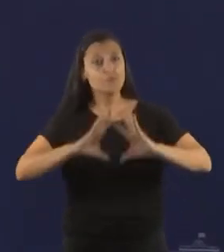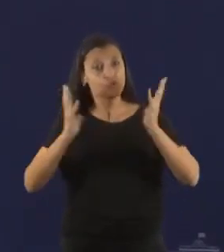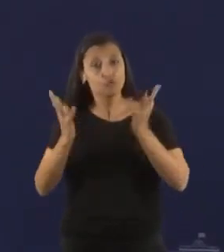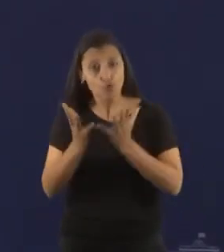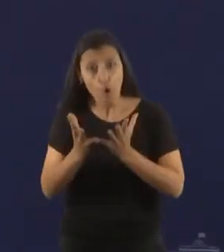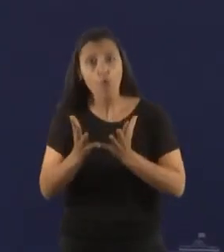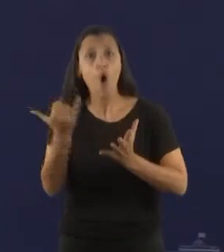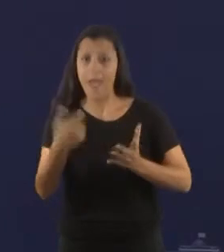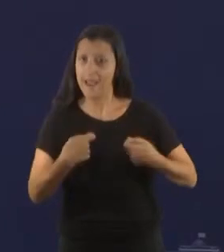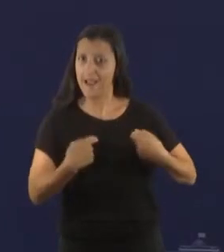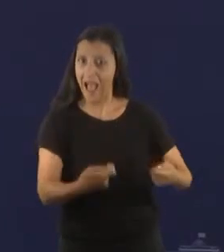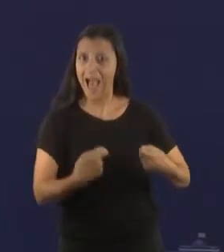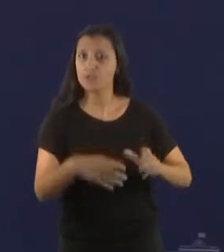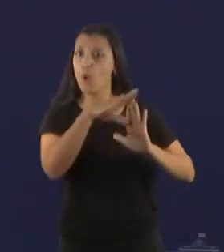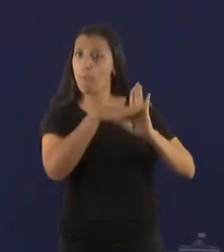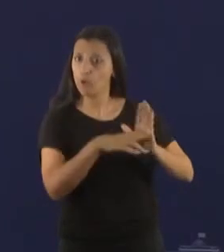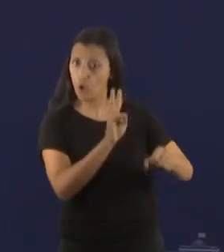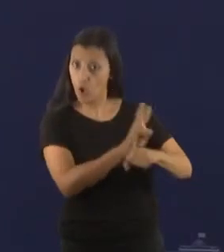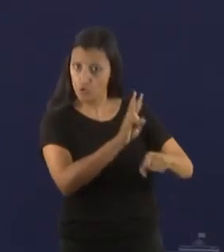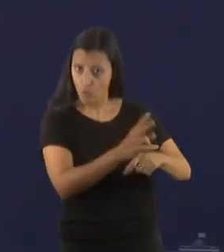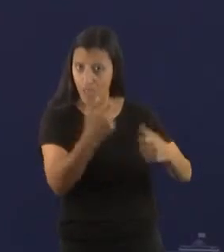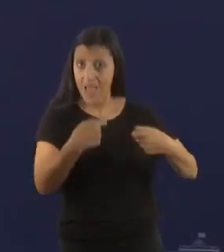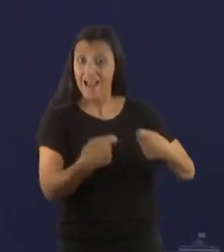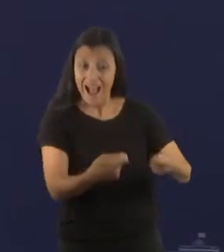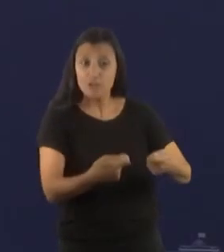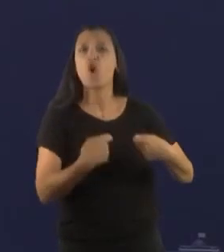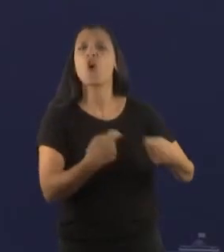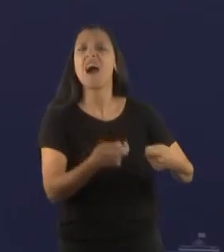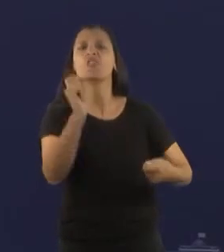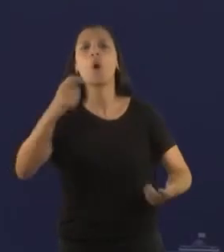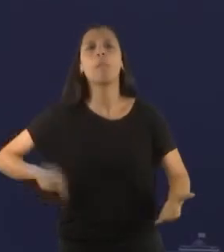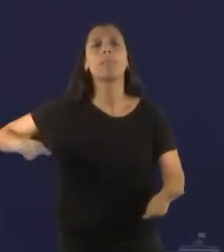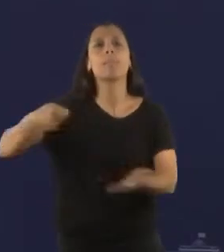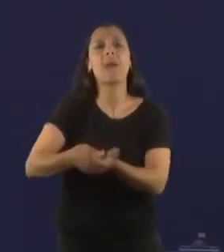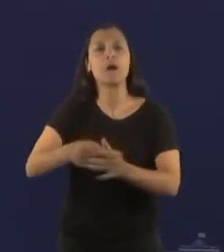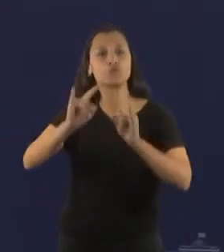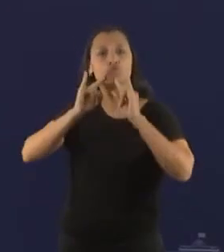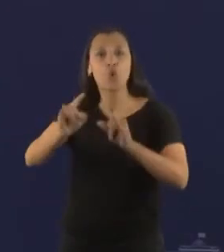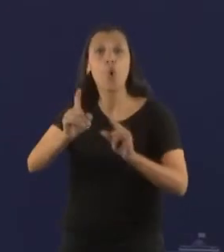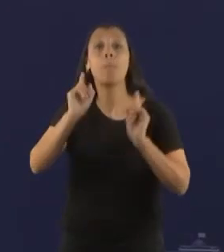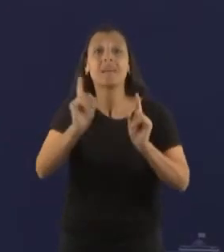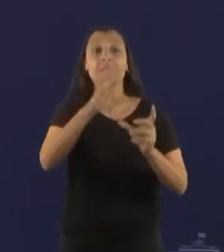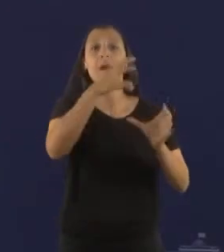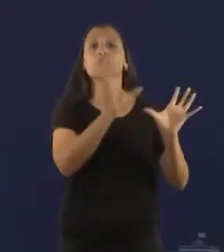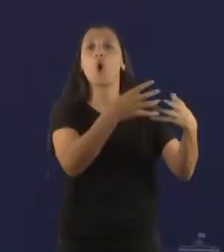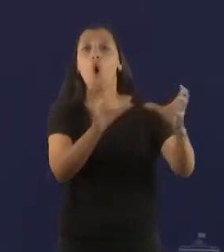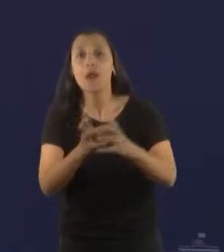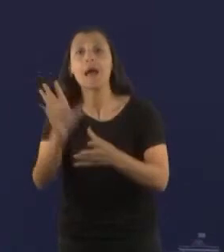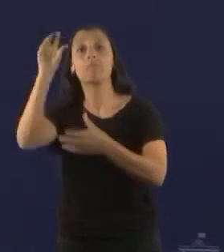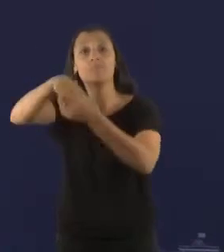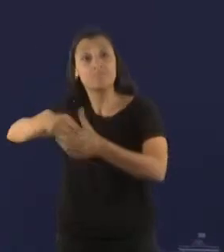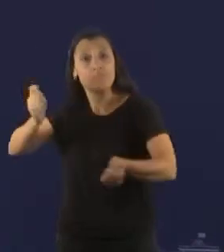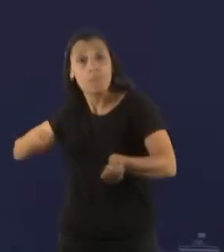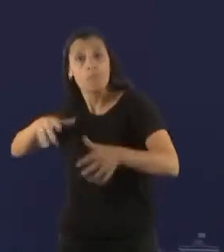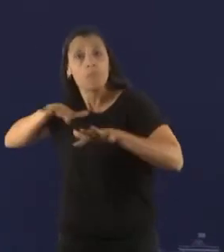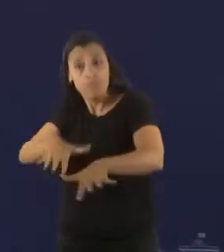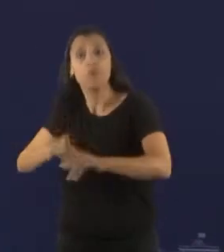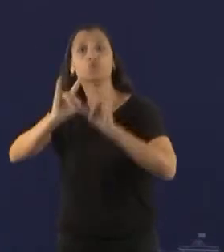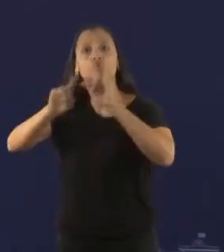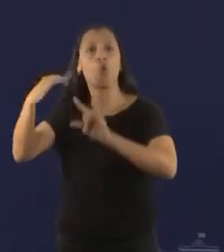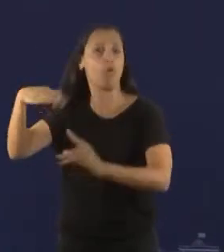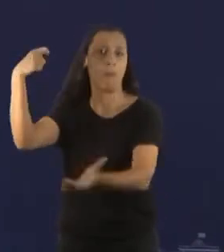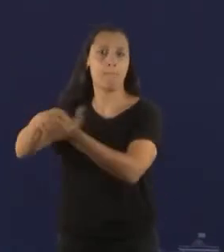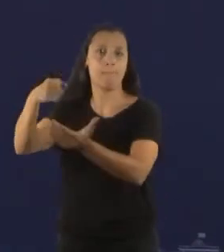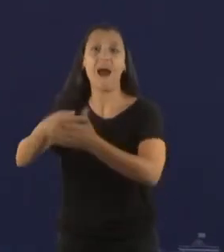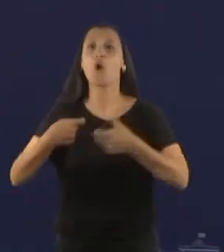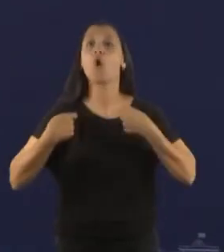la factura a cada una de las organizaciones que participaron Quienes se deberán hacer cargo del costo que a todos